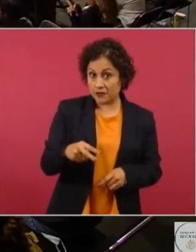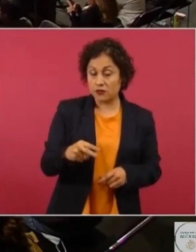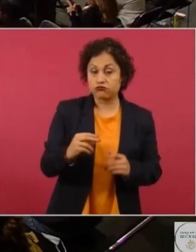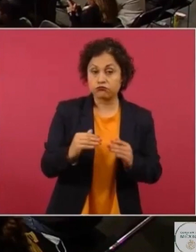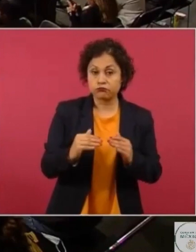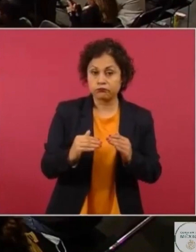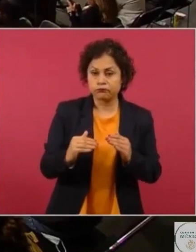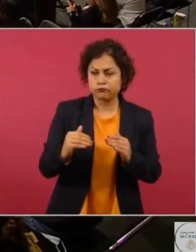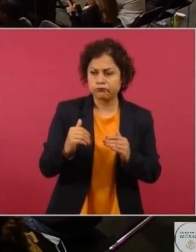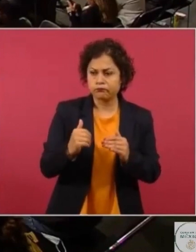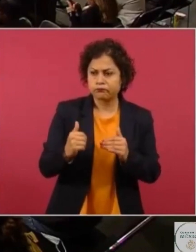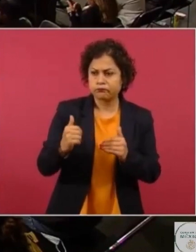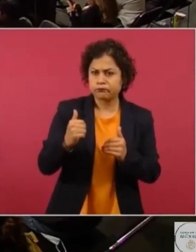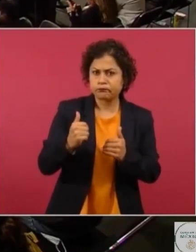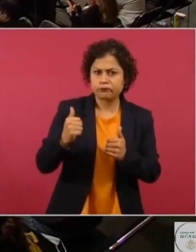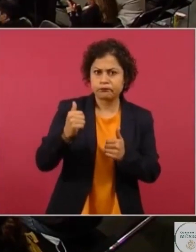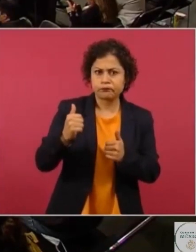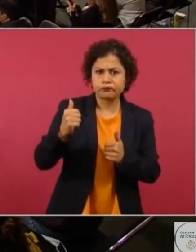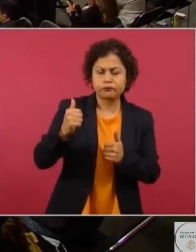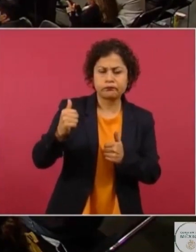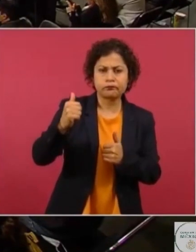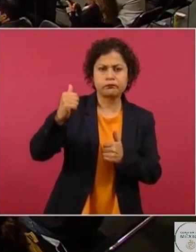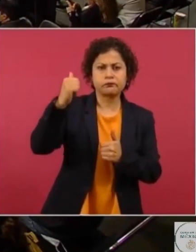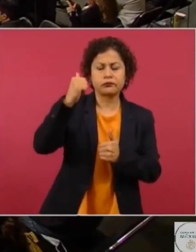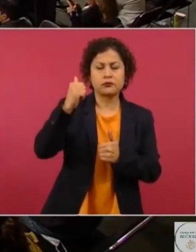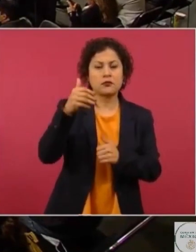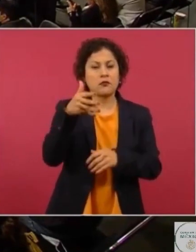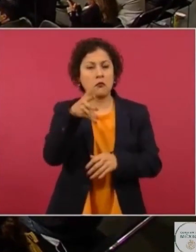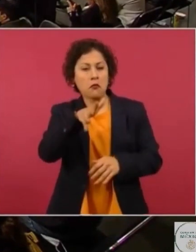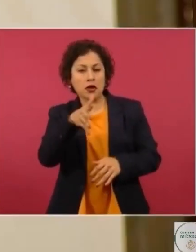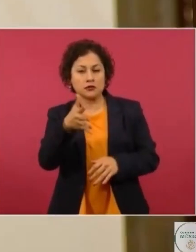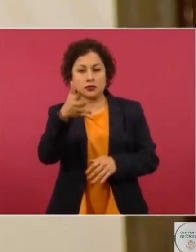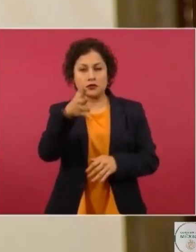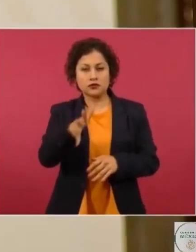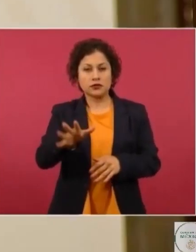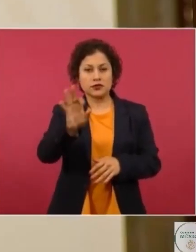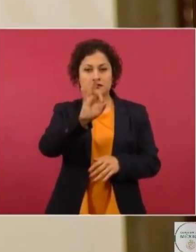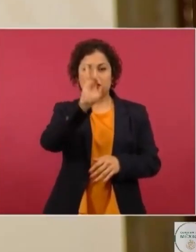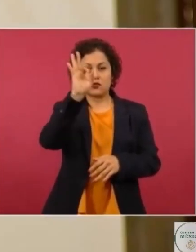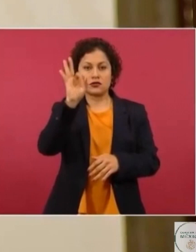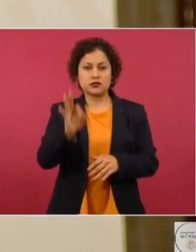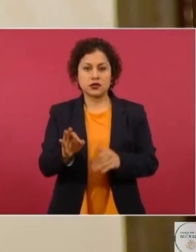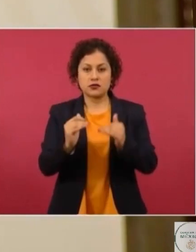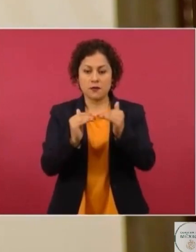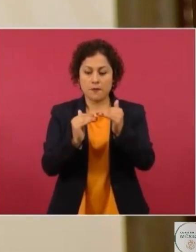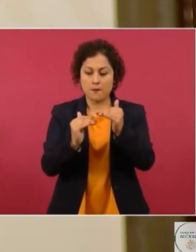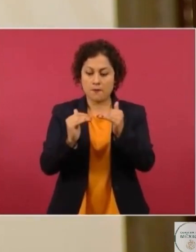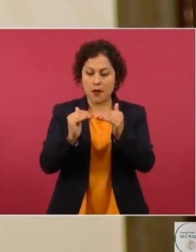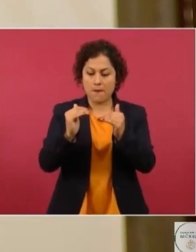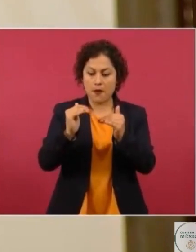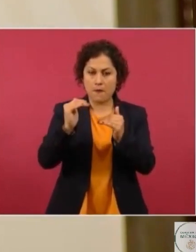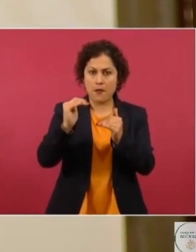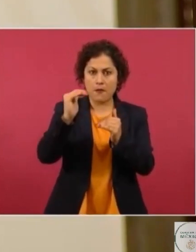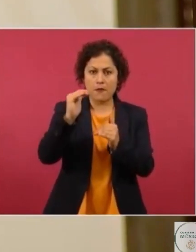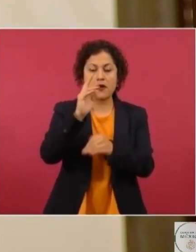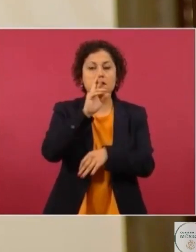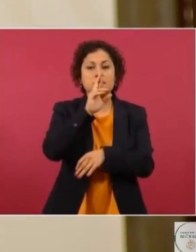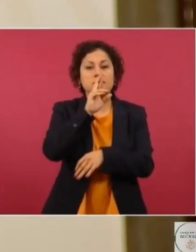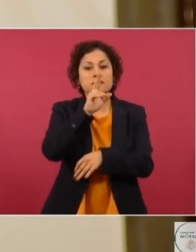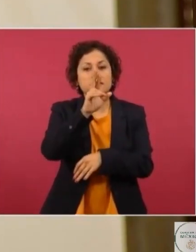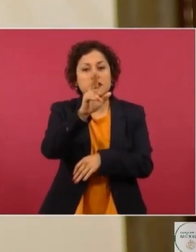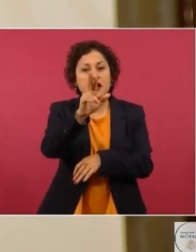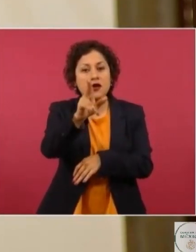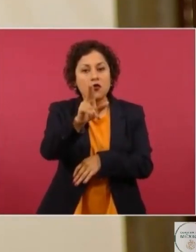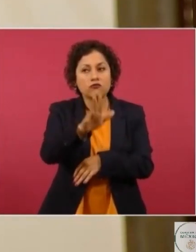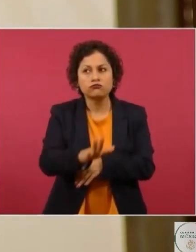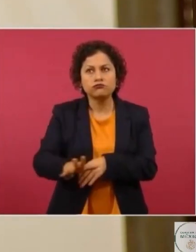de un poco más del 10%. Se ha apreciado.